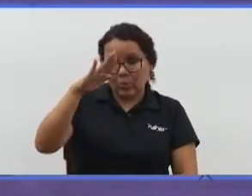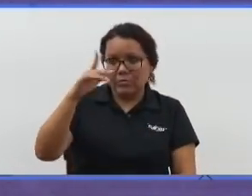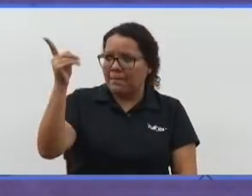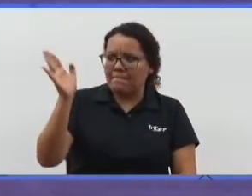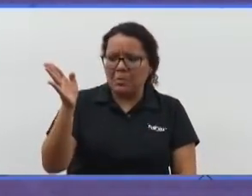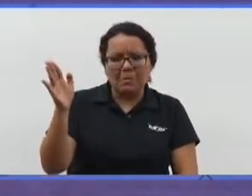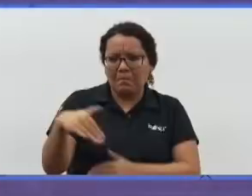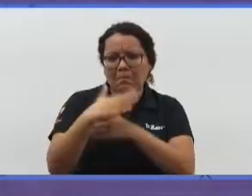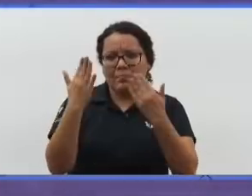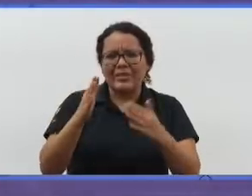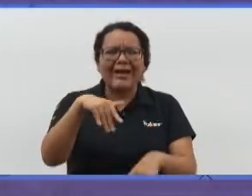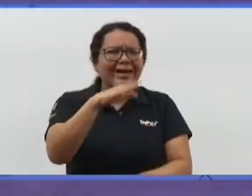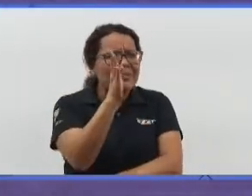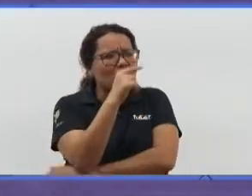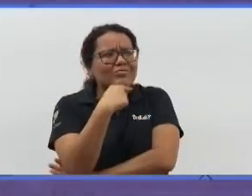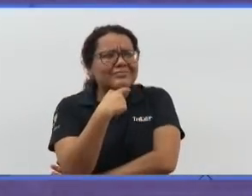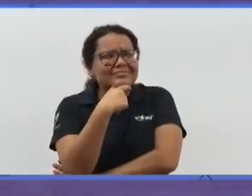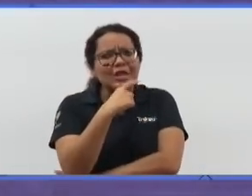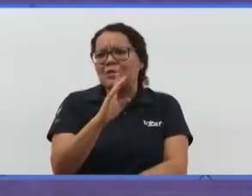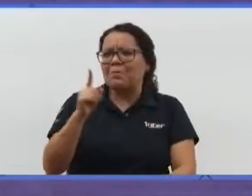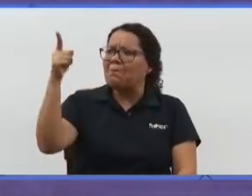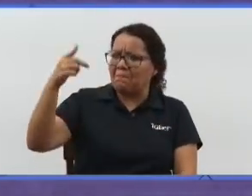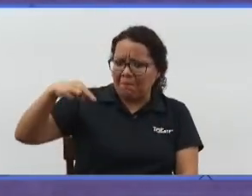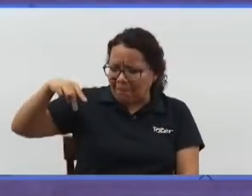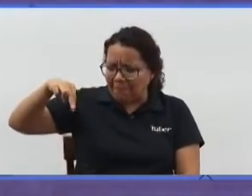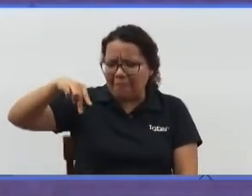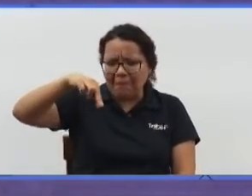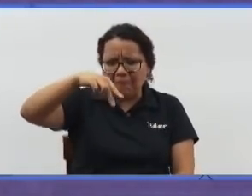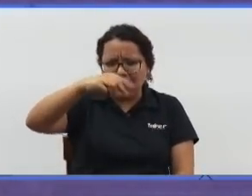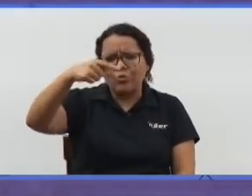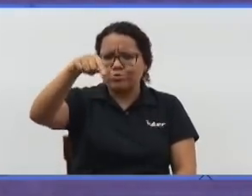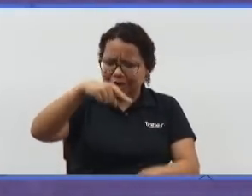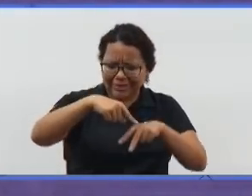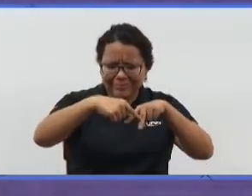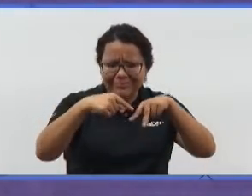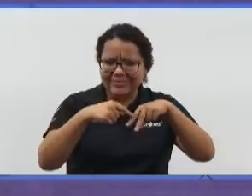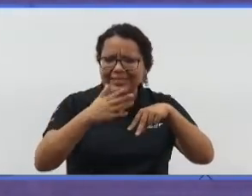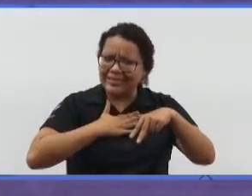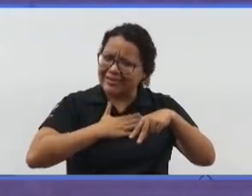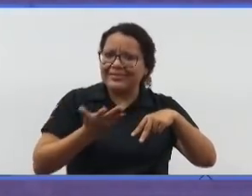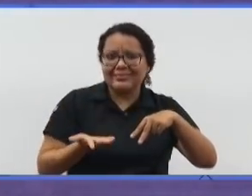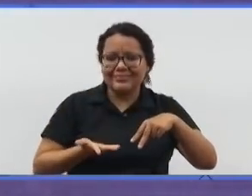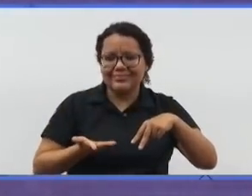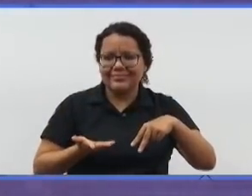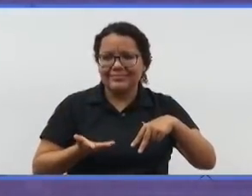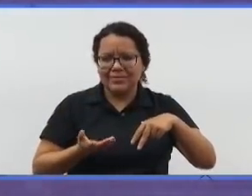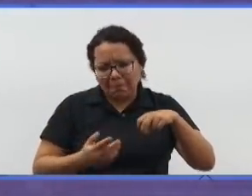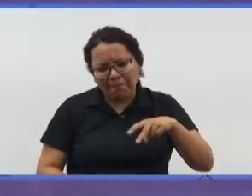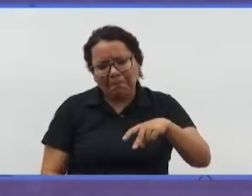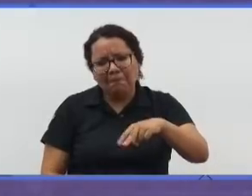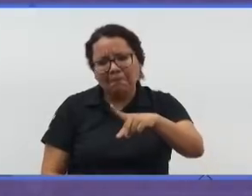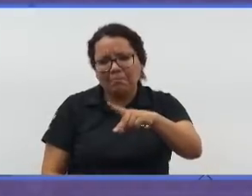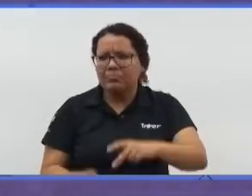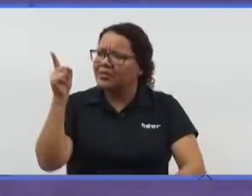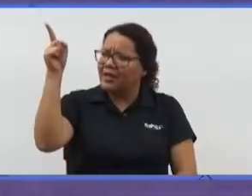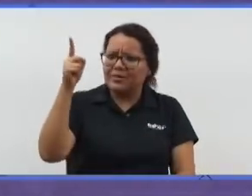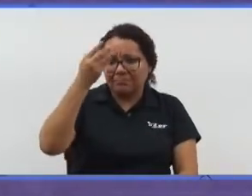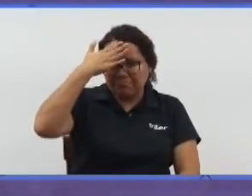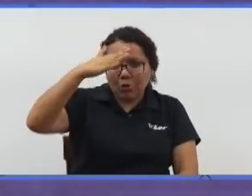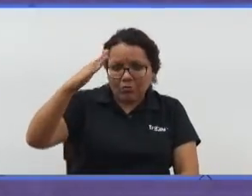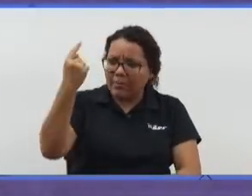hay buses así que el bus no pasa camina hermano no tiene un par de piernas aire ahí va la gente feliz